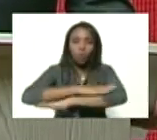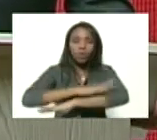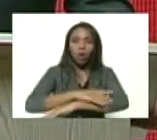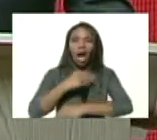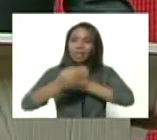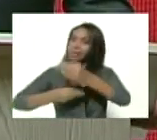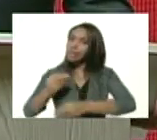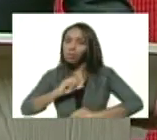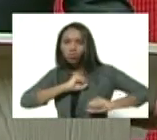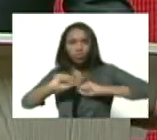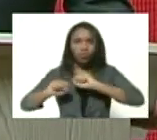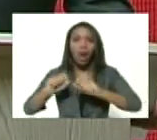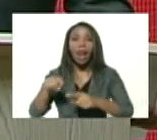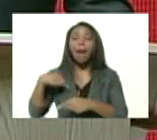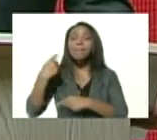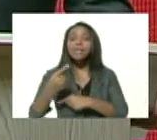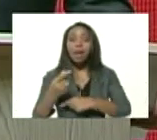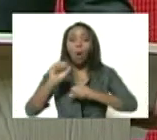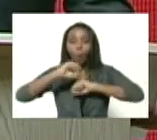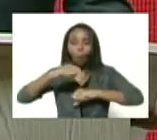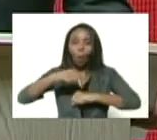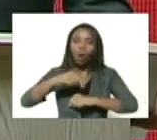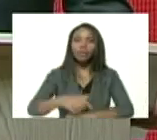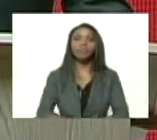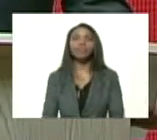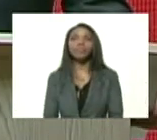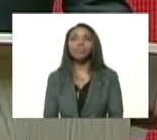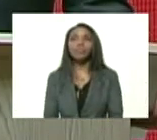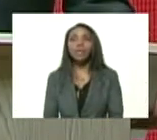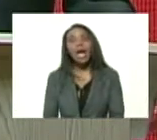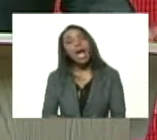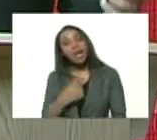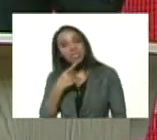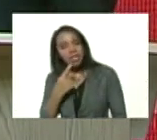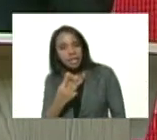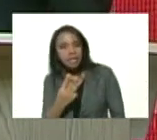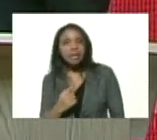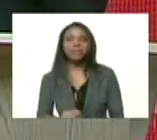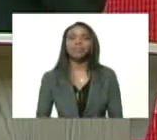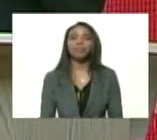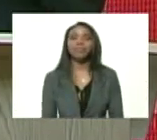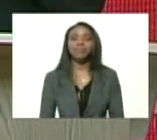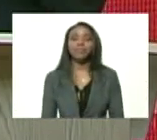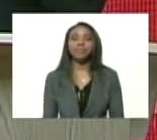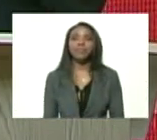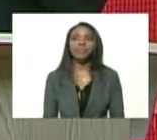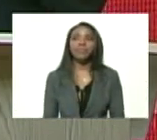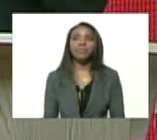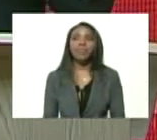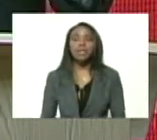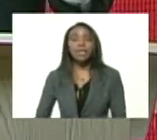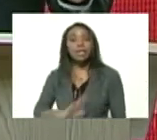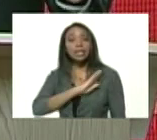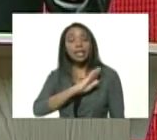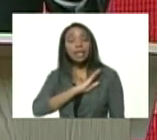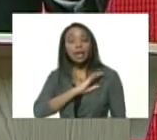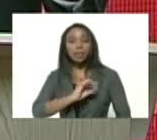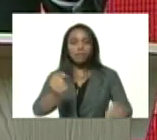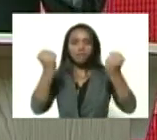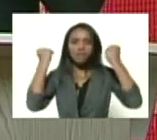hacer en la mañana de hoy. Es decir, agarran al que tenían para